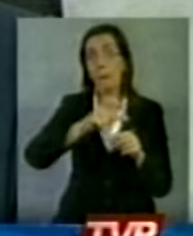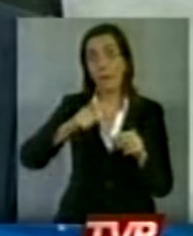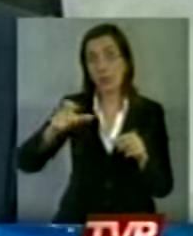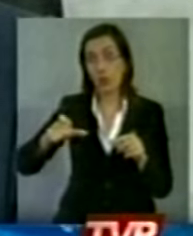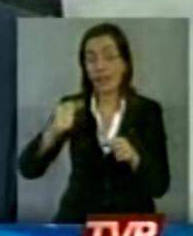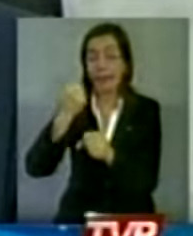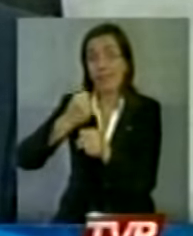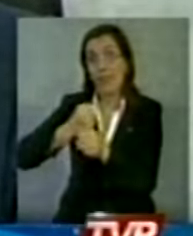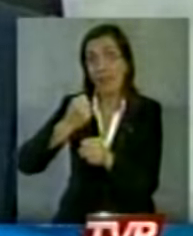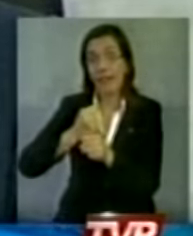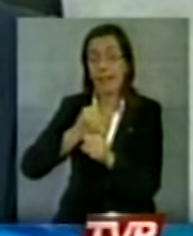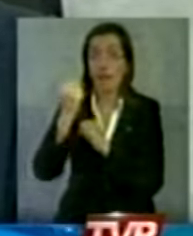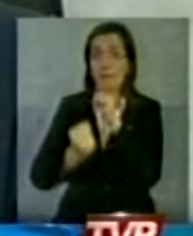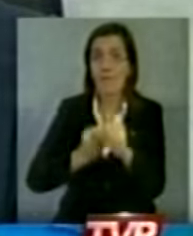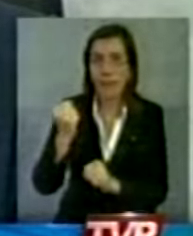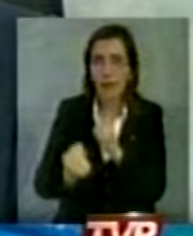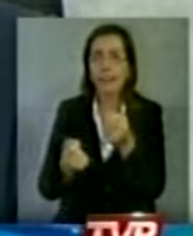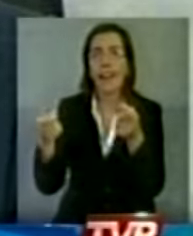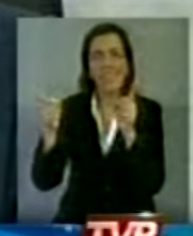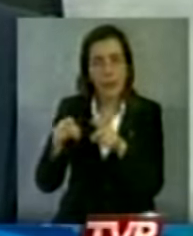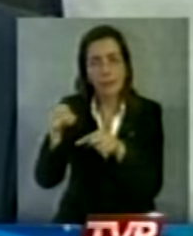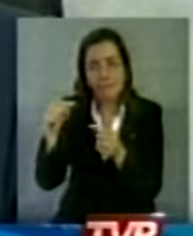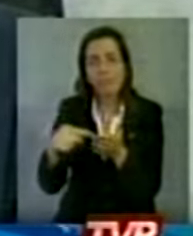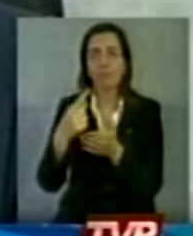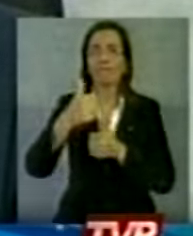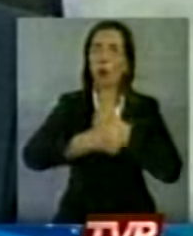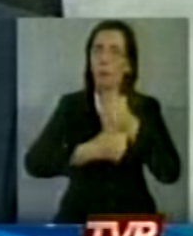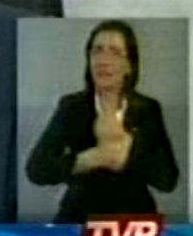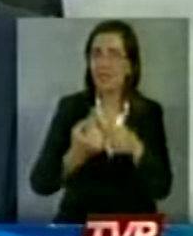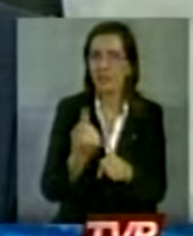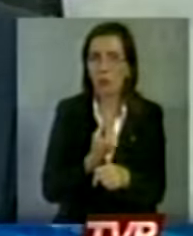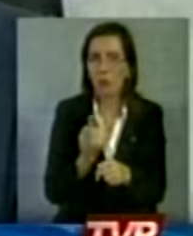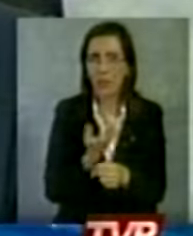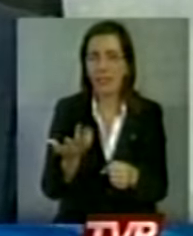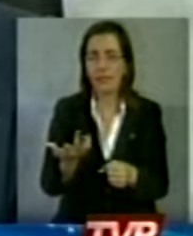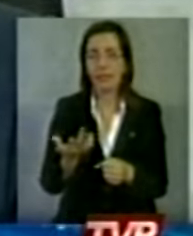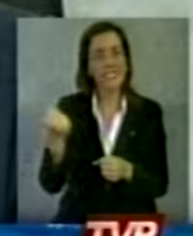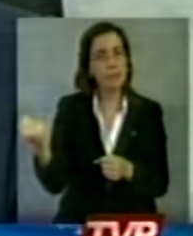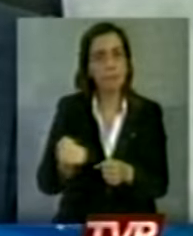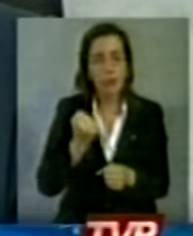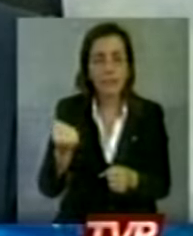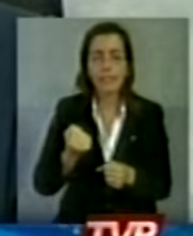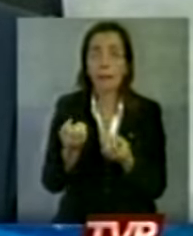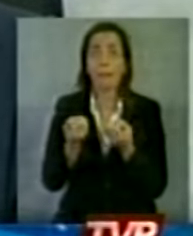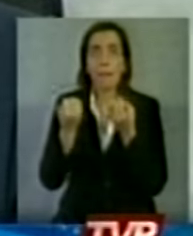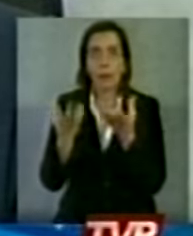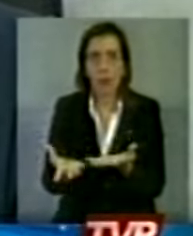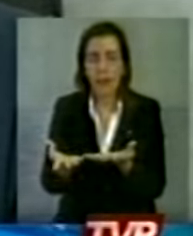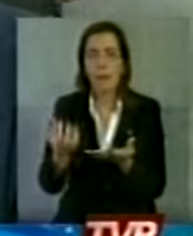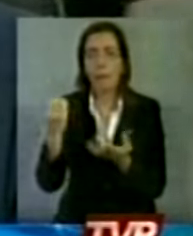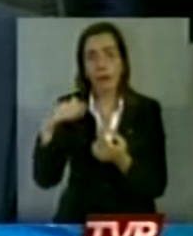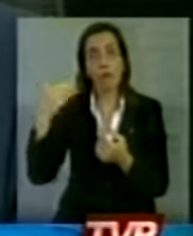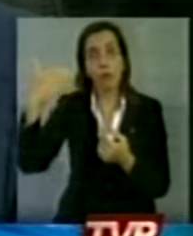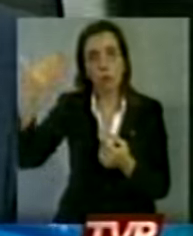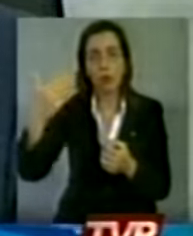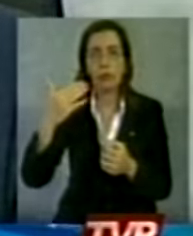desarrolla la producción tucumana, afectando también su competitividad. Mejorarla representa uno de los mayores